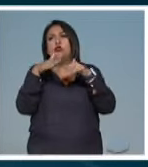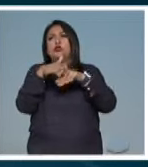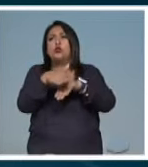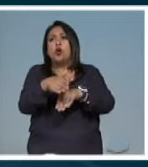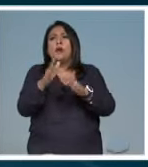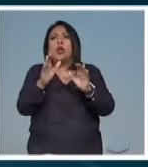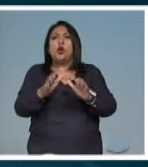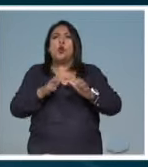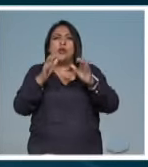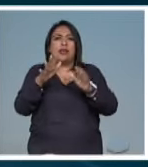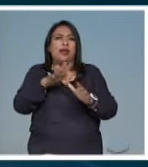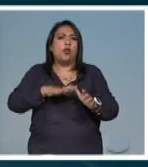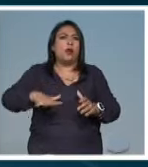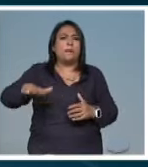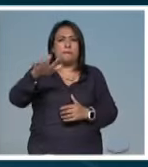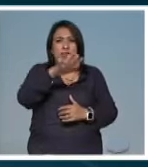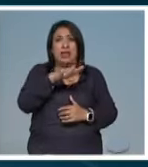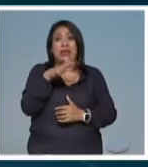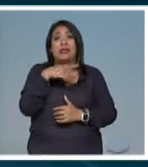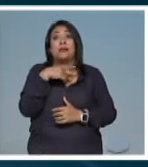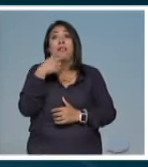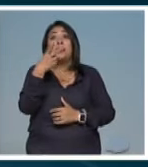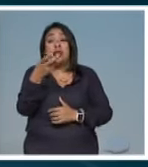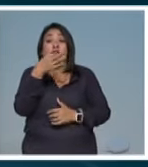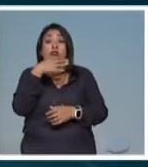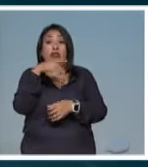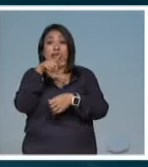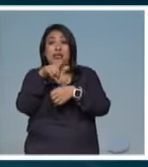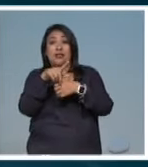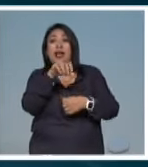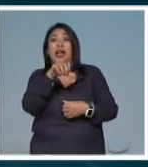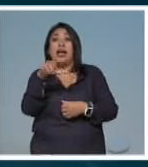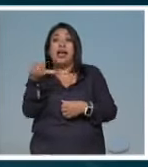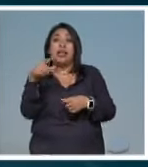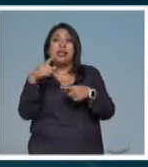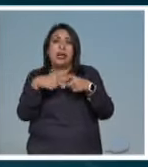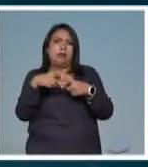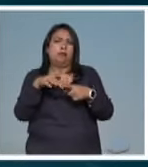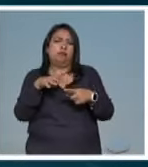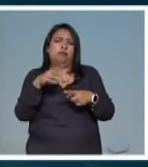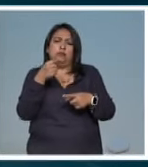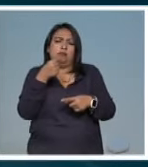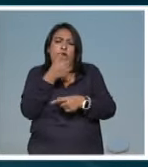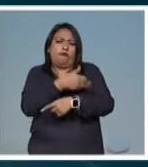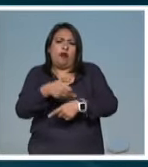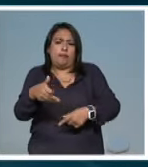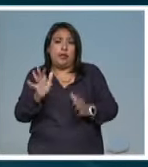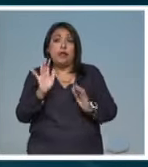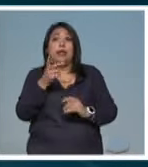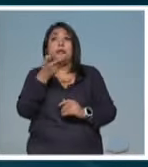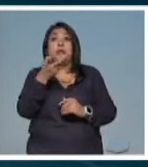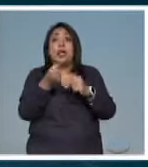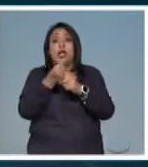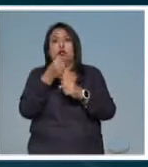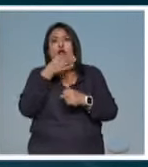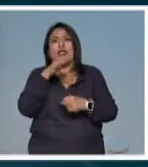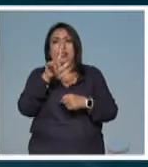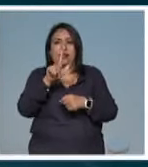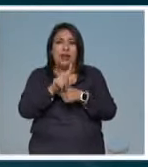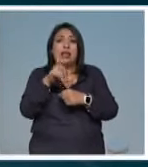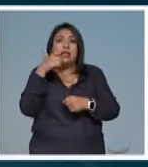al cuidado del medio ambiente. Es un festival que está dirigido al público familiar. Este año el festival